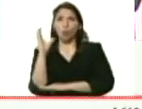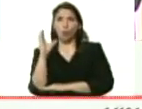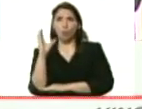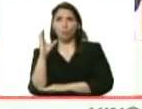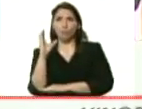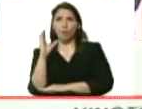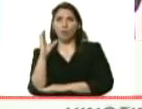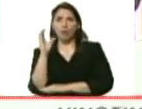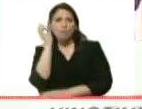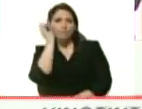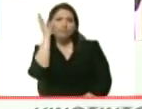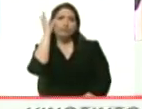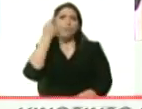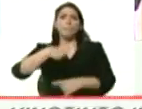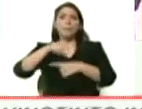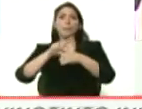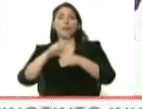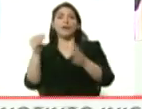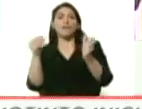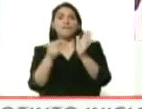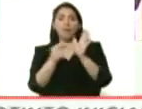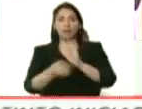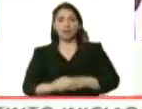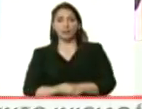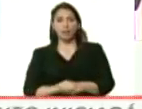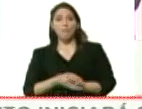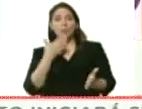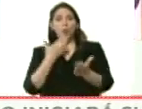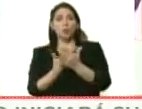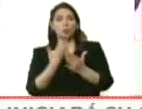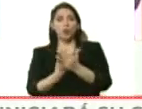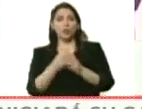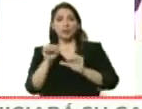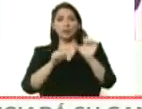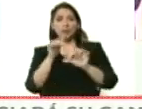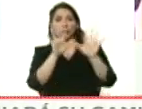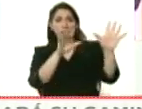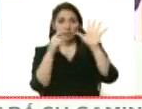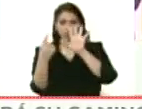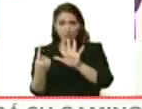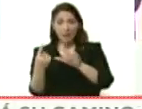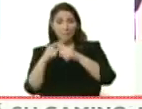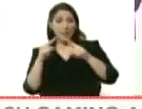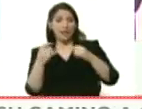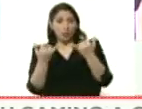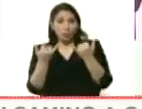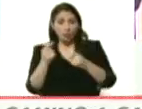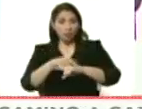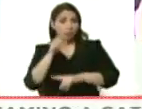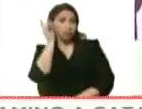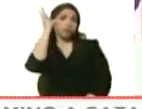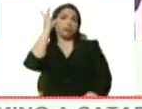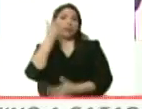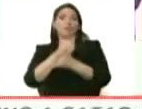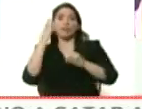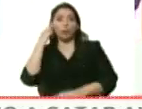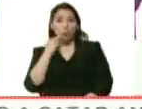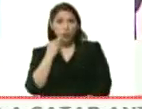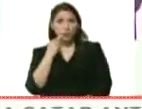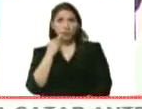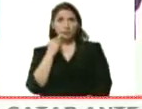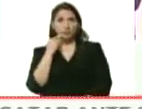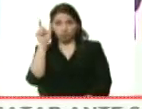por primera vez como propuesta en el siglo XVI, pero es en este momento cuando el genio del libertador Simón